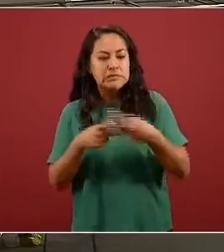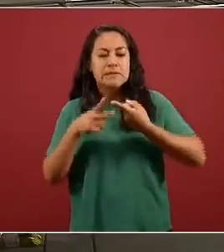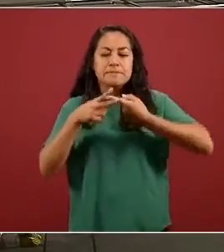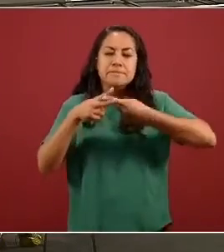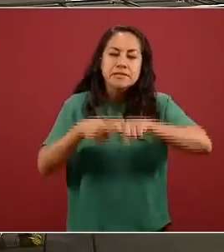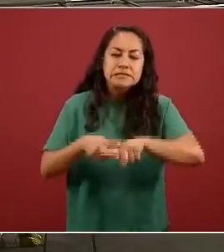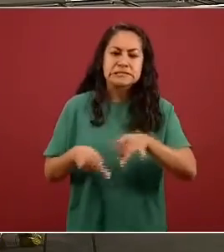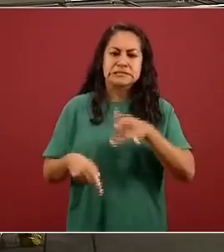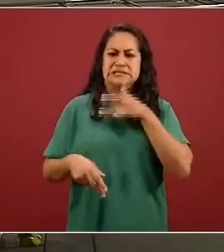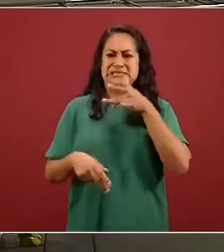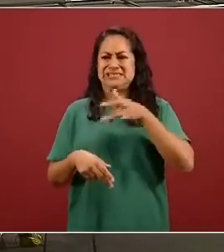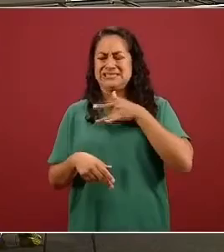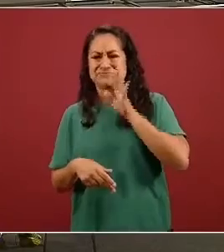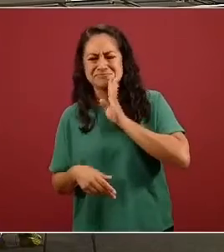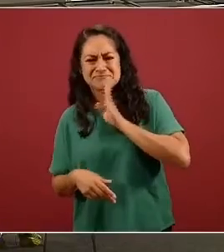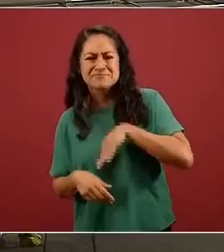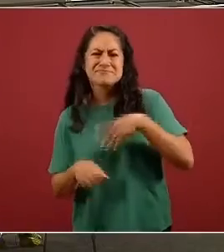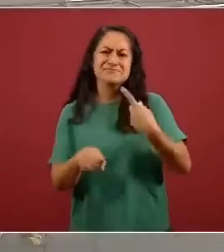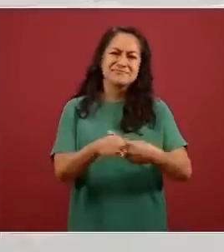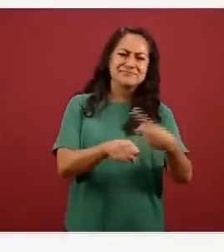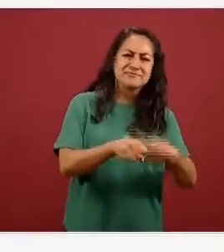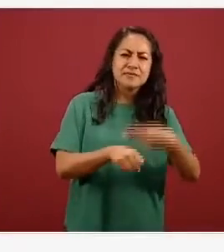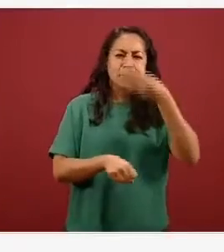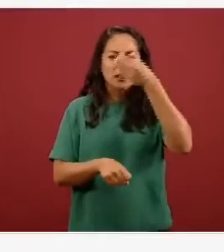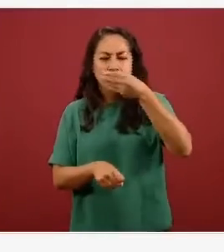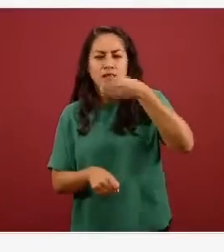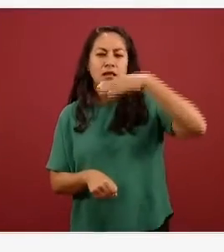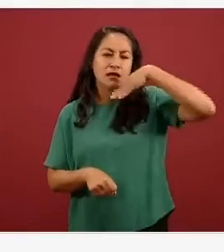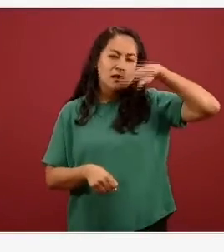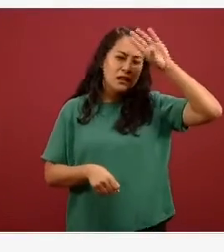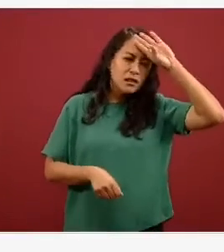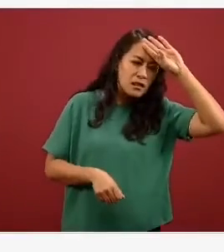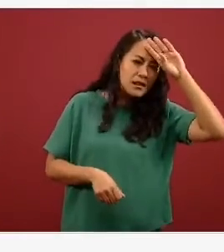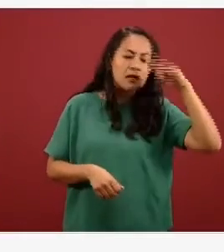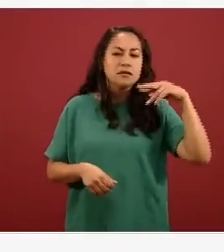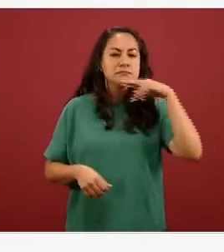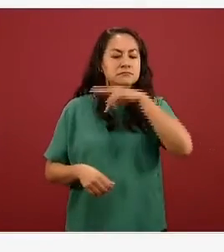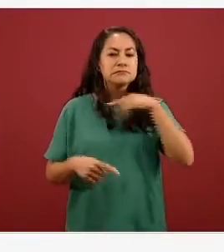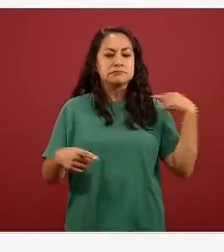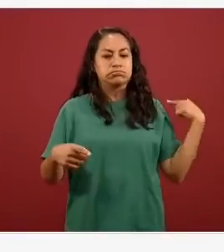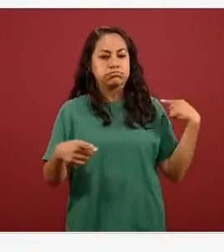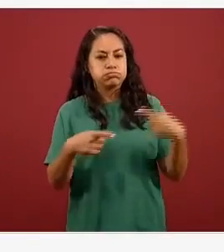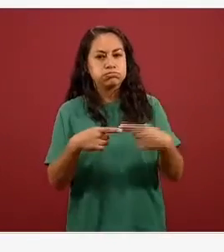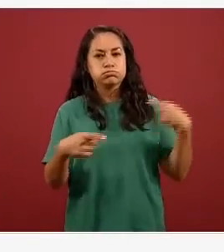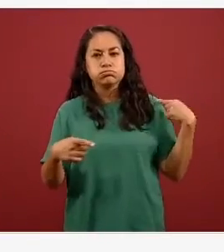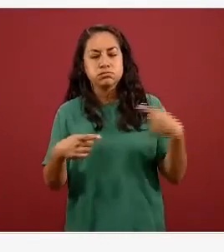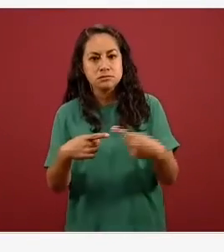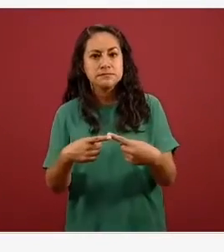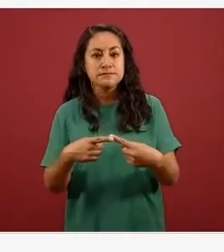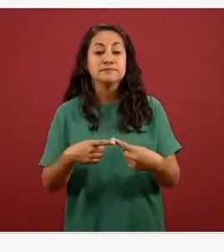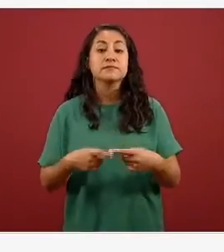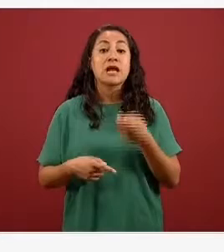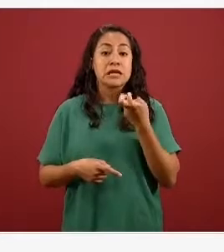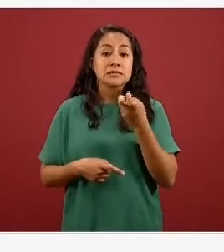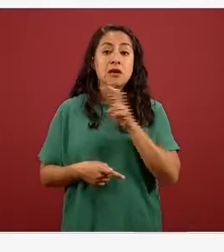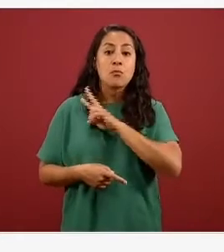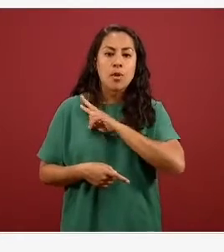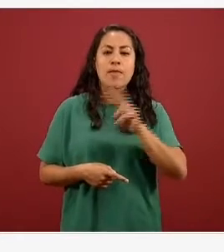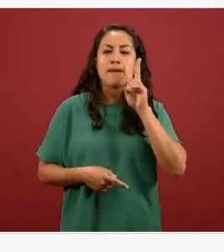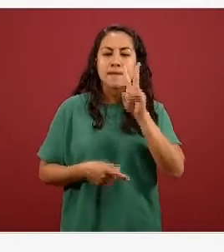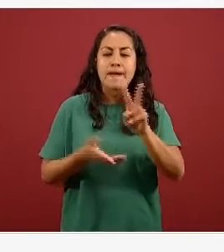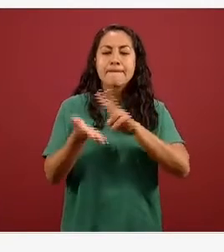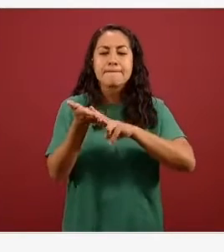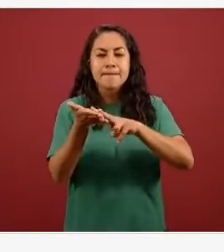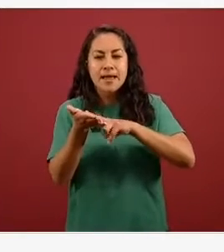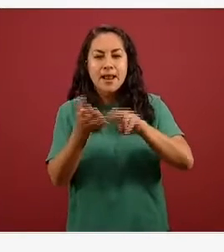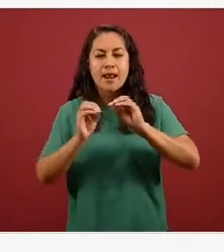últimos 14 días. Vemos que el mapa se despinta un poco, tenemos más estados en verde, pero a su vez esto nos permite también ver